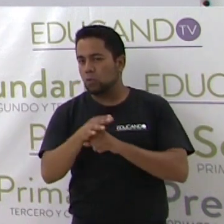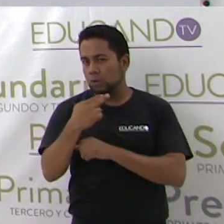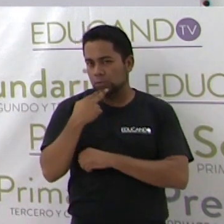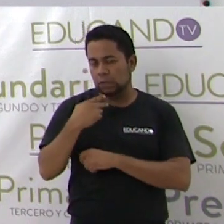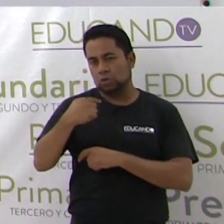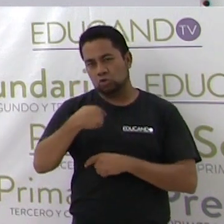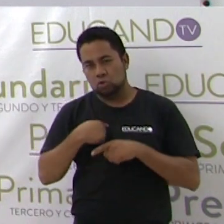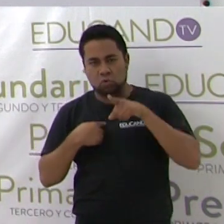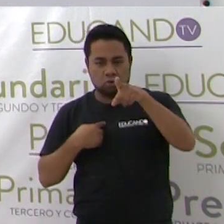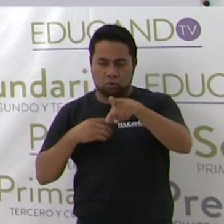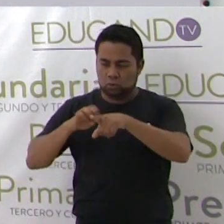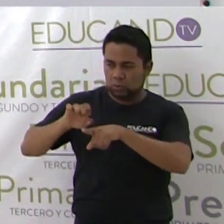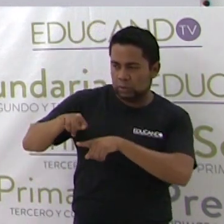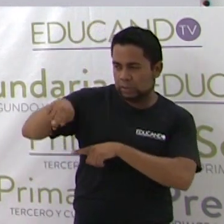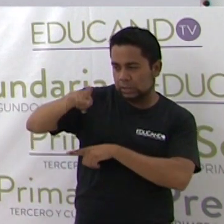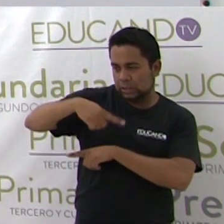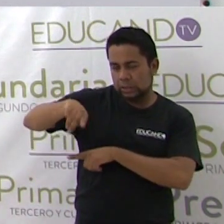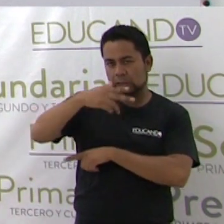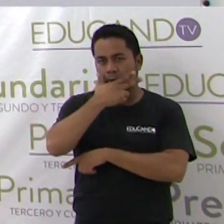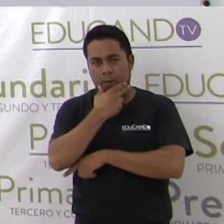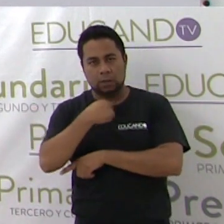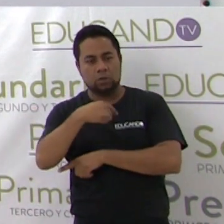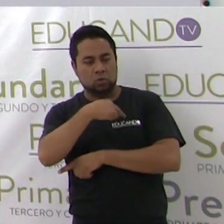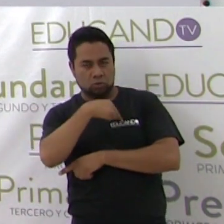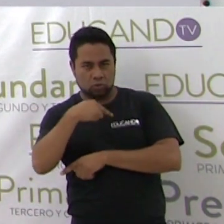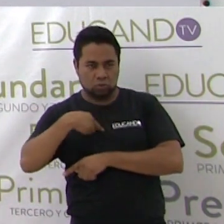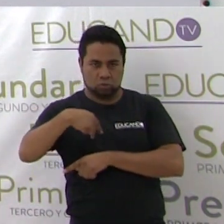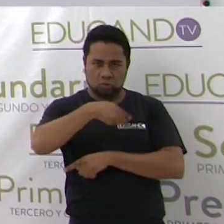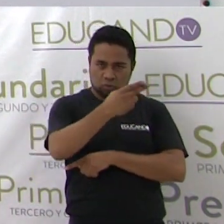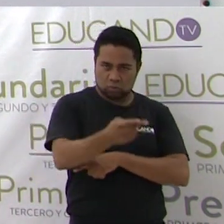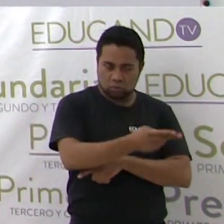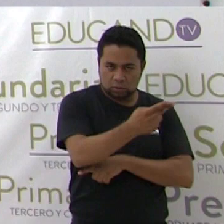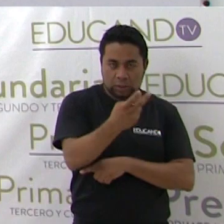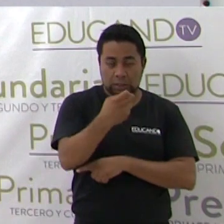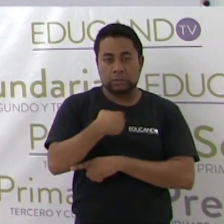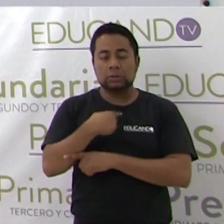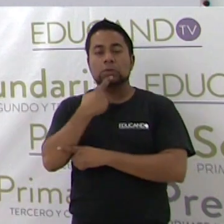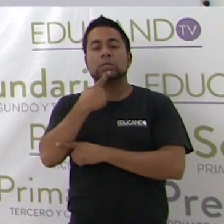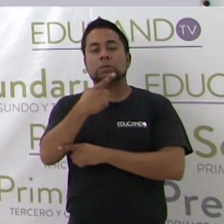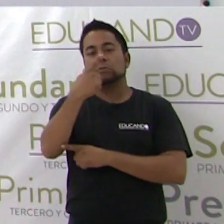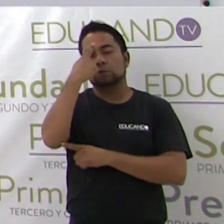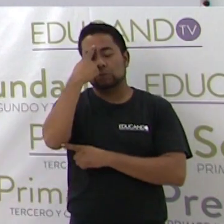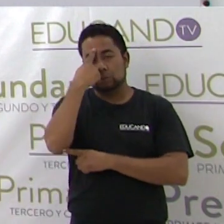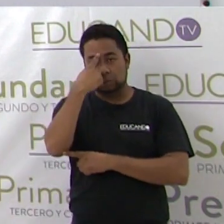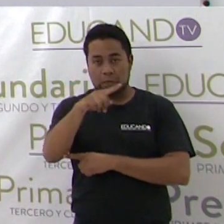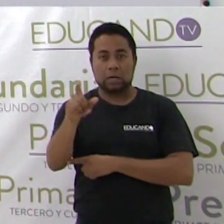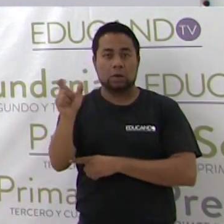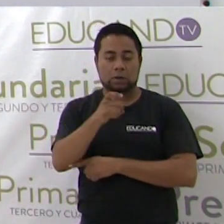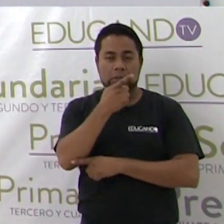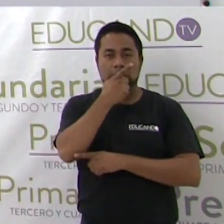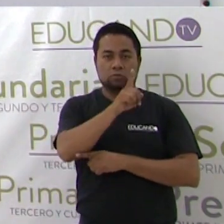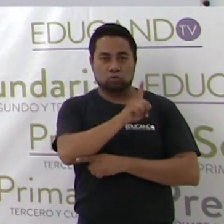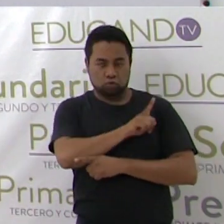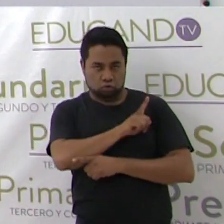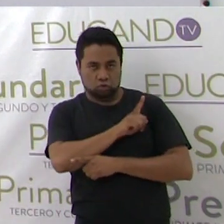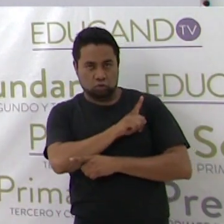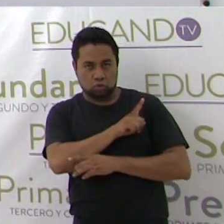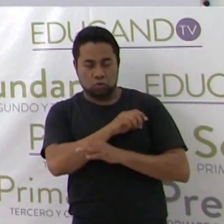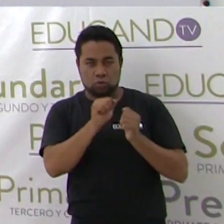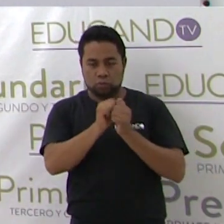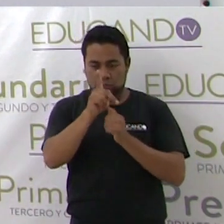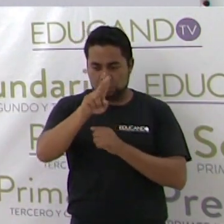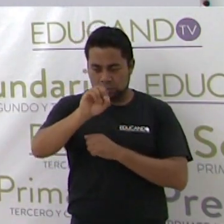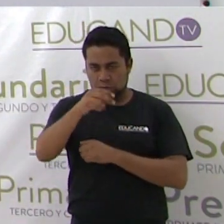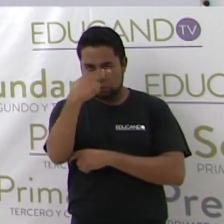de yo, tú, él, ellos, nosotros, ustedes, ¿bien? A eso nos hacemos la referencia del singular como los pronombres